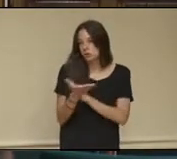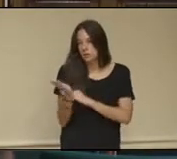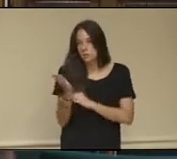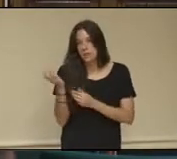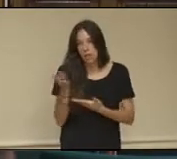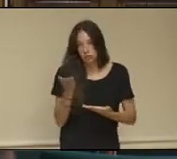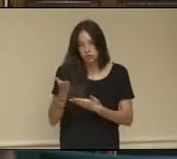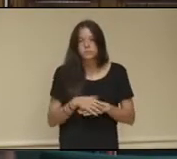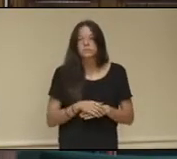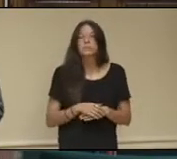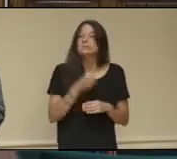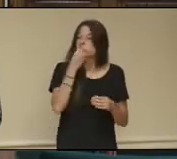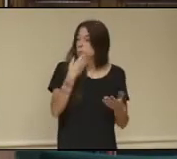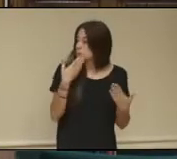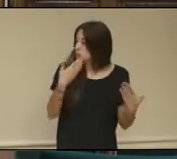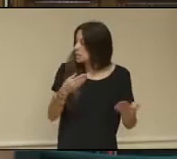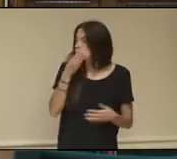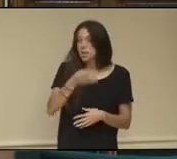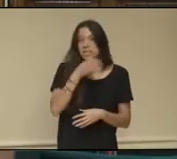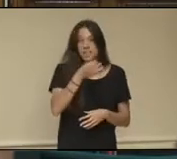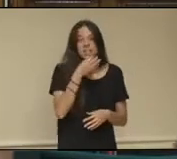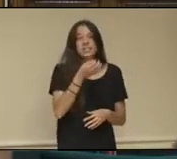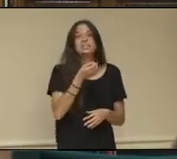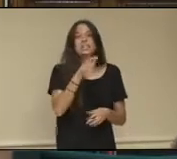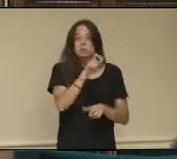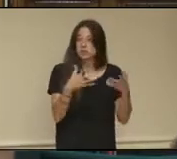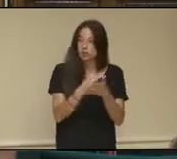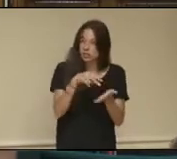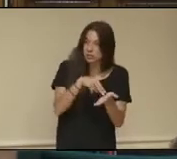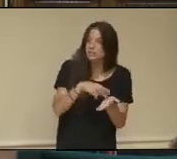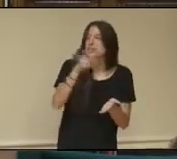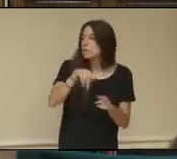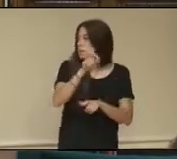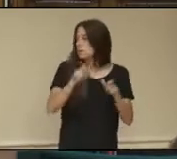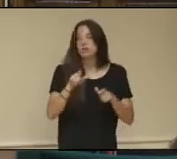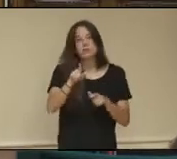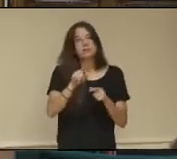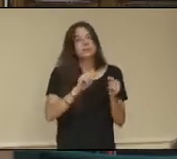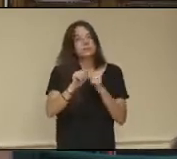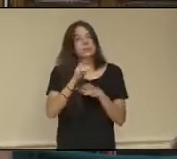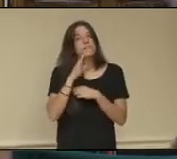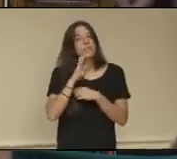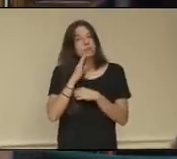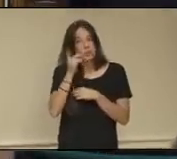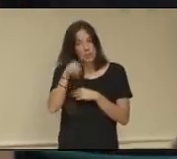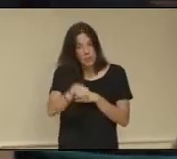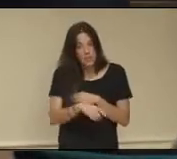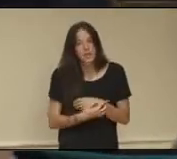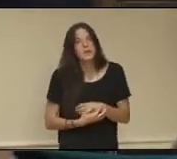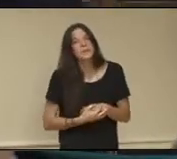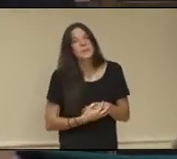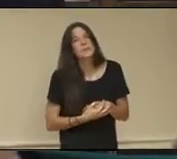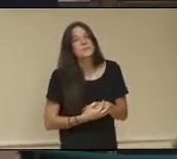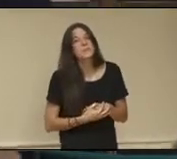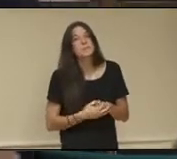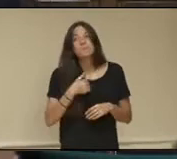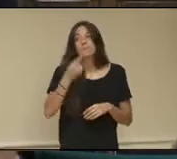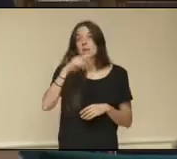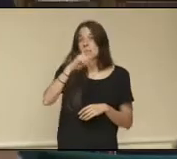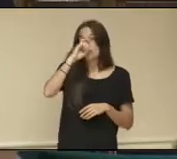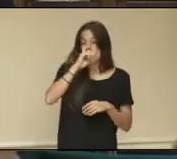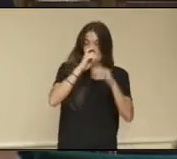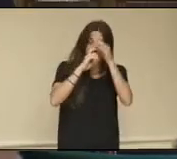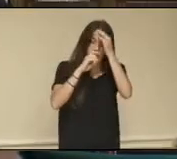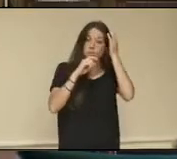mundo. También a los que nos siguen a través de Facebook. Y bueno, recuerdo que también esta